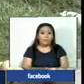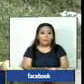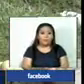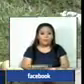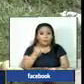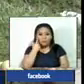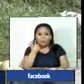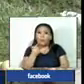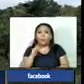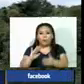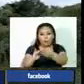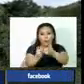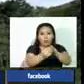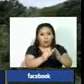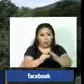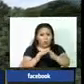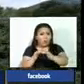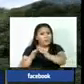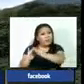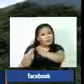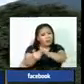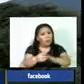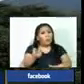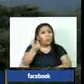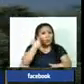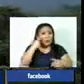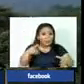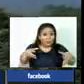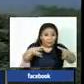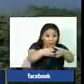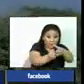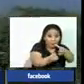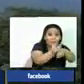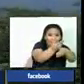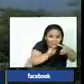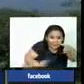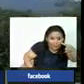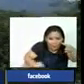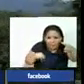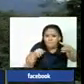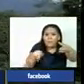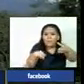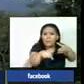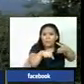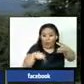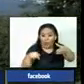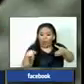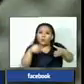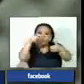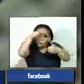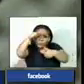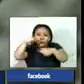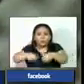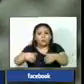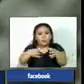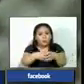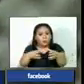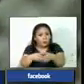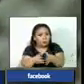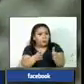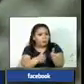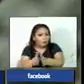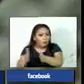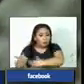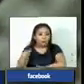Hablamos de habitantes de una zona rural ubicada en las faldas del volcán de San Salvador, que decidieron organizarse para trabajar